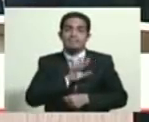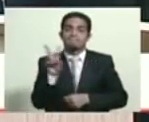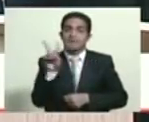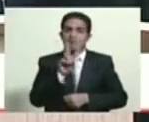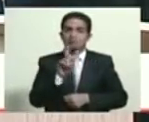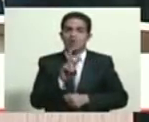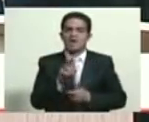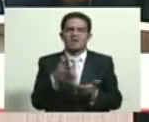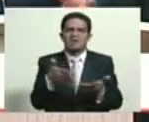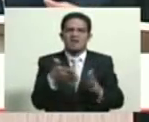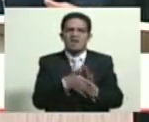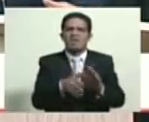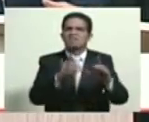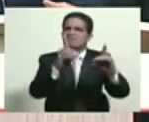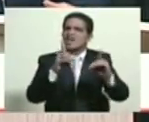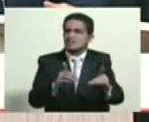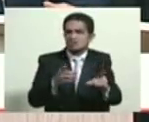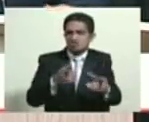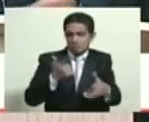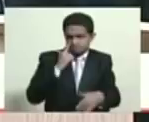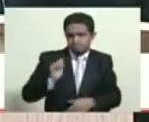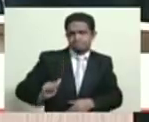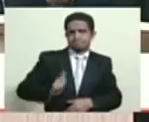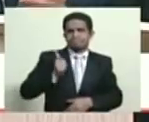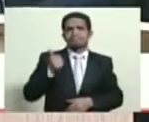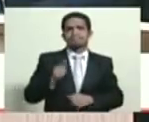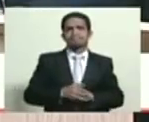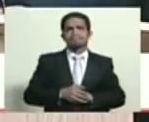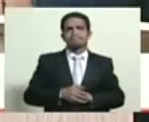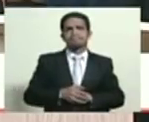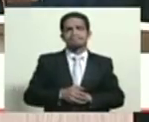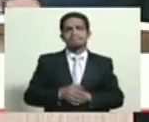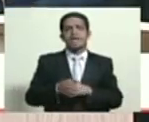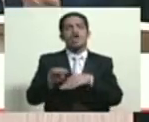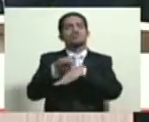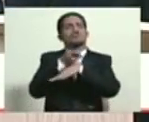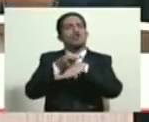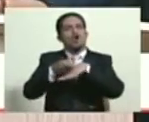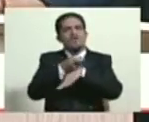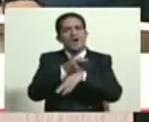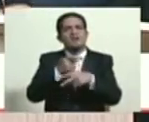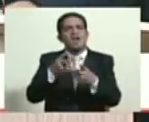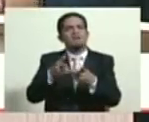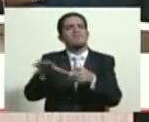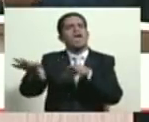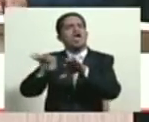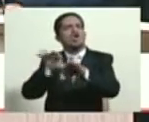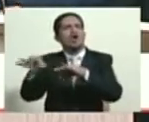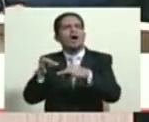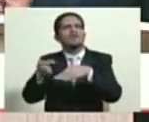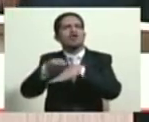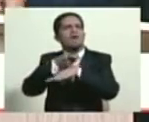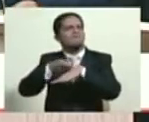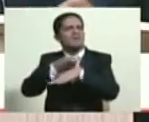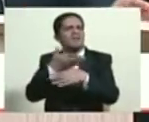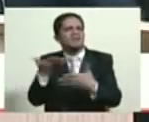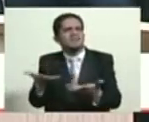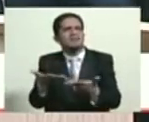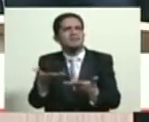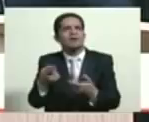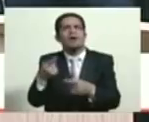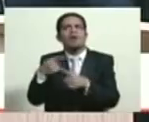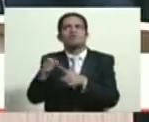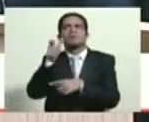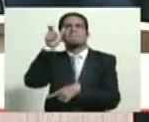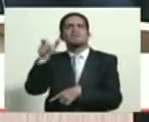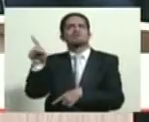decidir como nos dé la gana ser gobernados y las instituciones que nos queramos dar nosotros. No puede venir un museo,